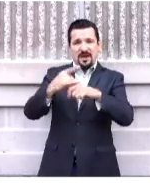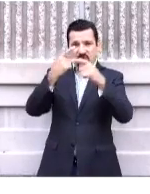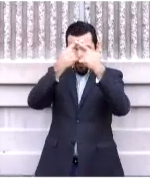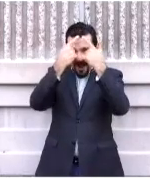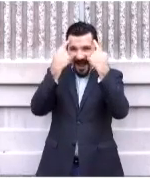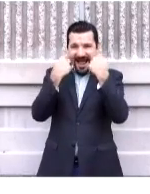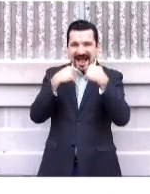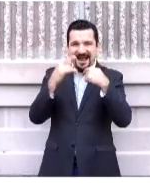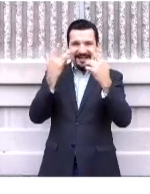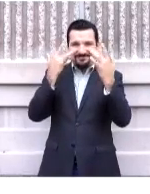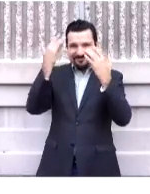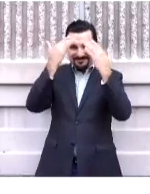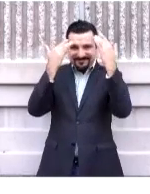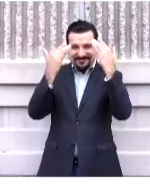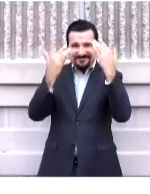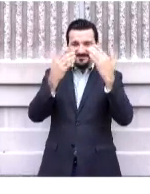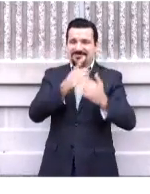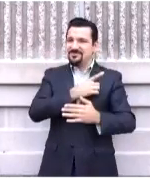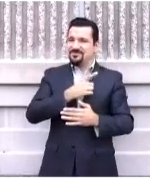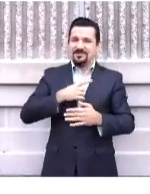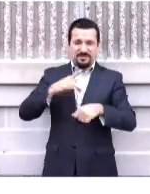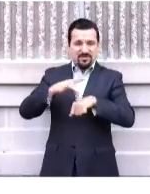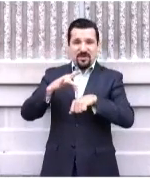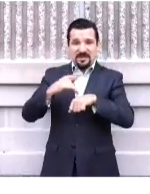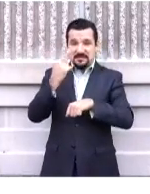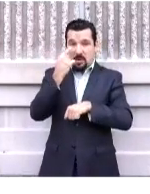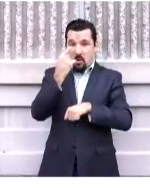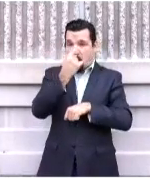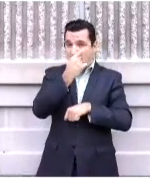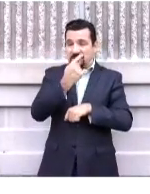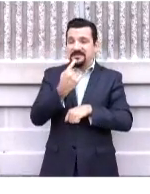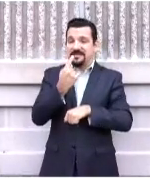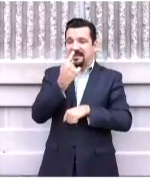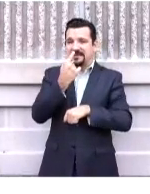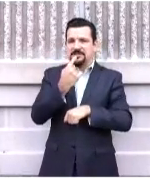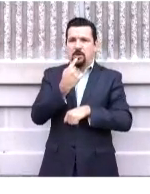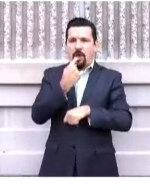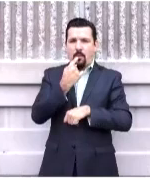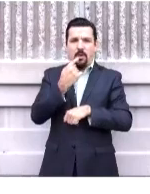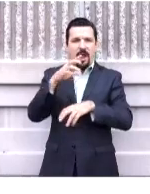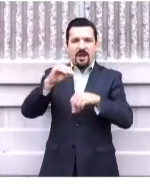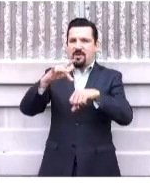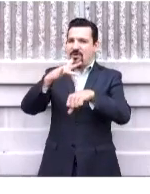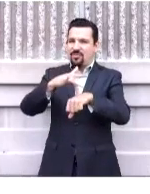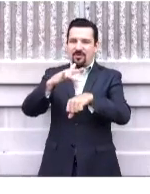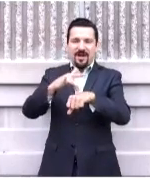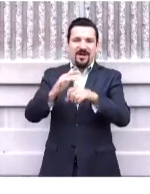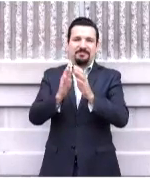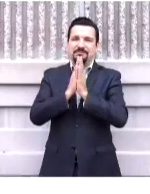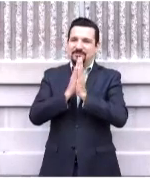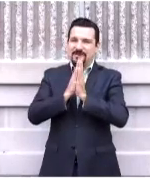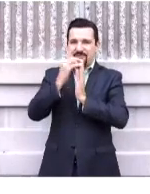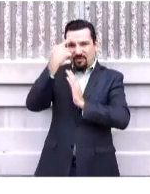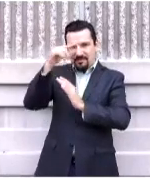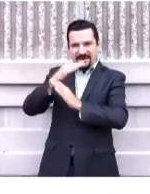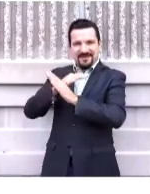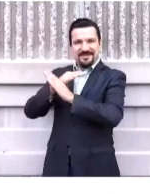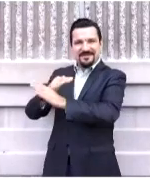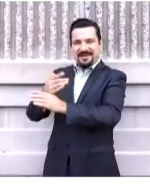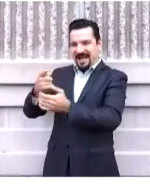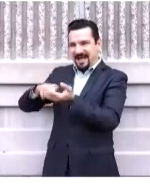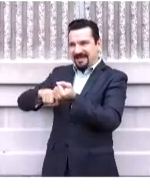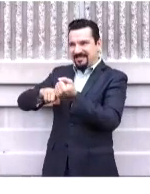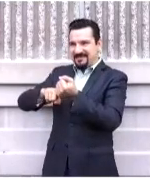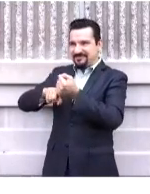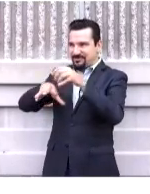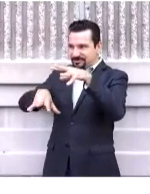todo, específicamente, los ojos, la nariz y la boca, para prevenir que el virus entre en nuestro